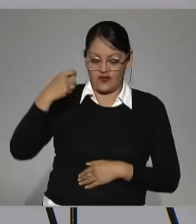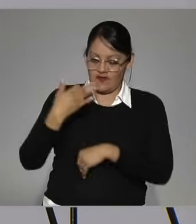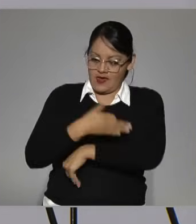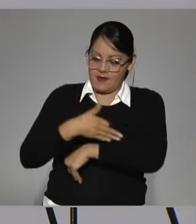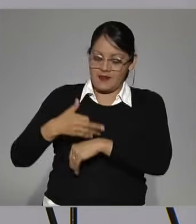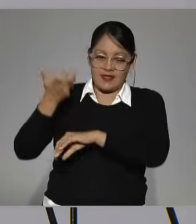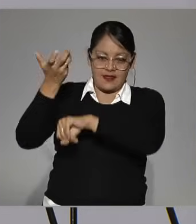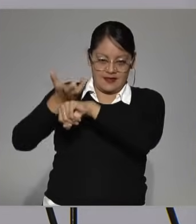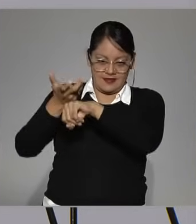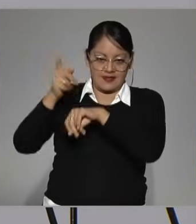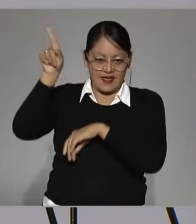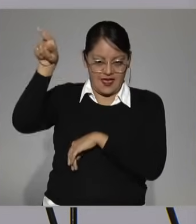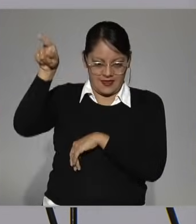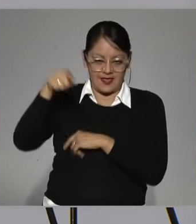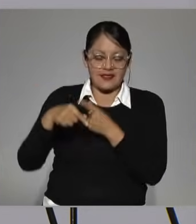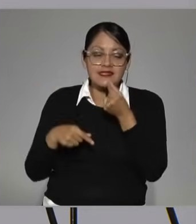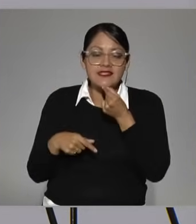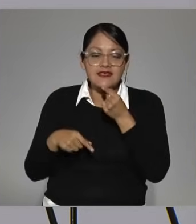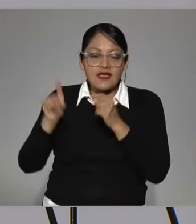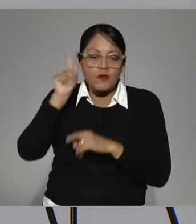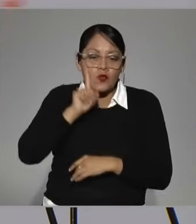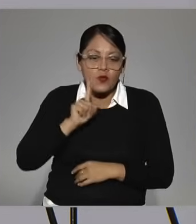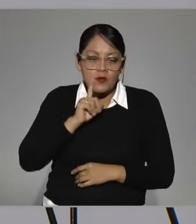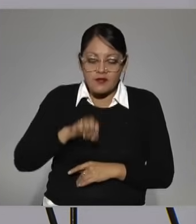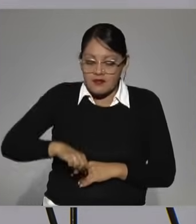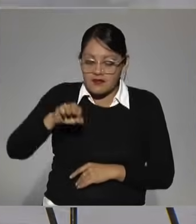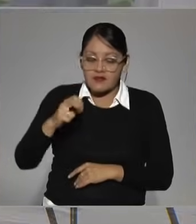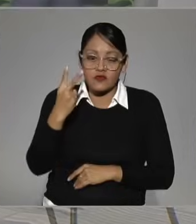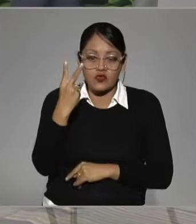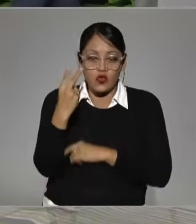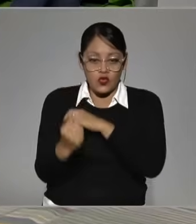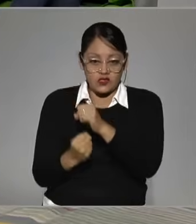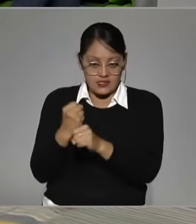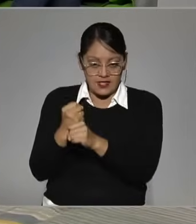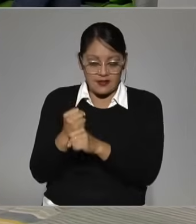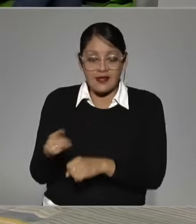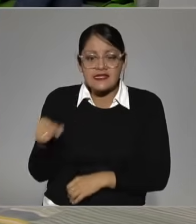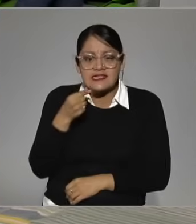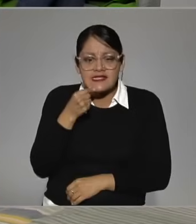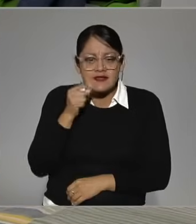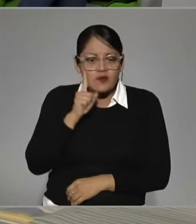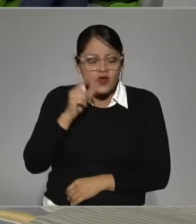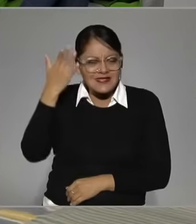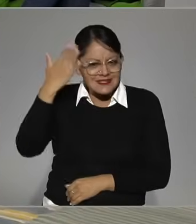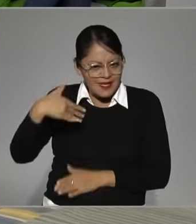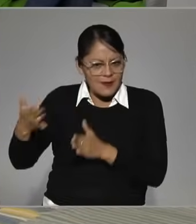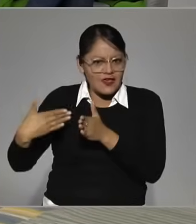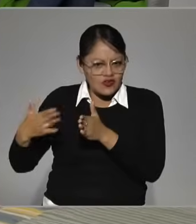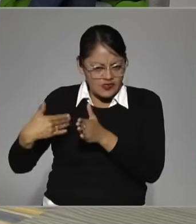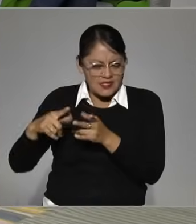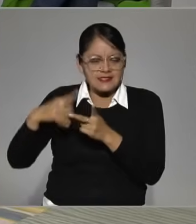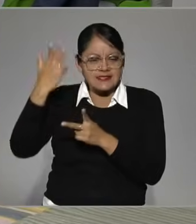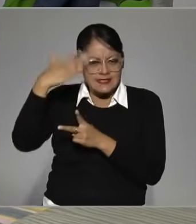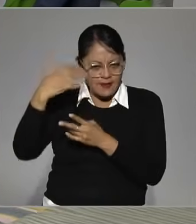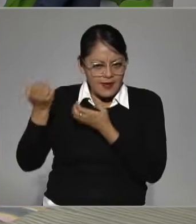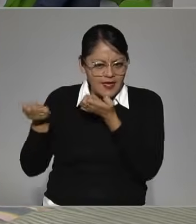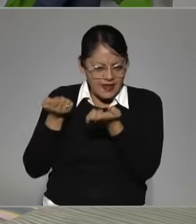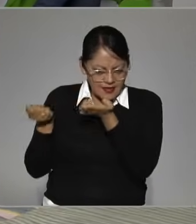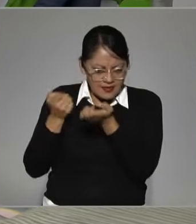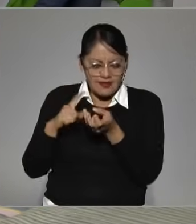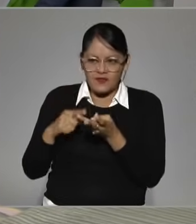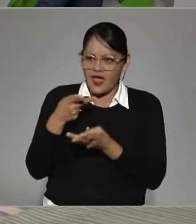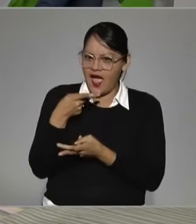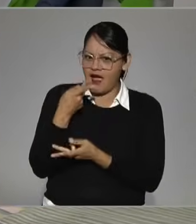Estados Unidos en donde la niña tiene 2 años. Y la niña sabe cocinar, sabe hacer ejercicio, tiene un